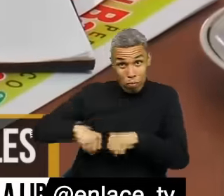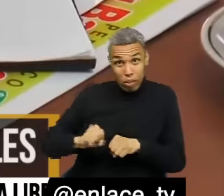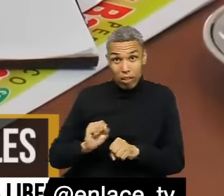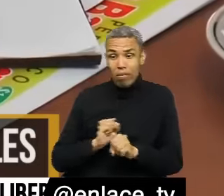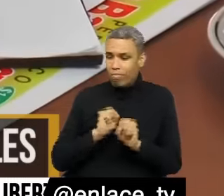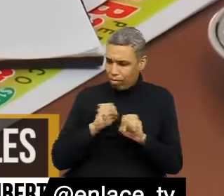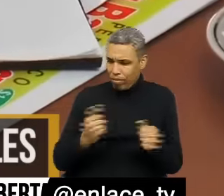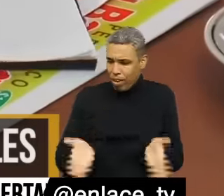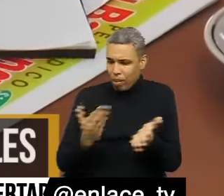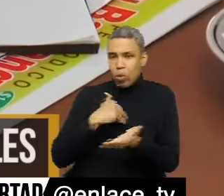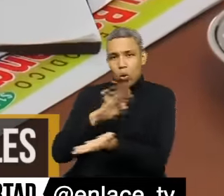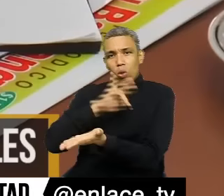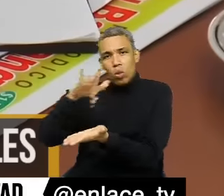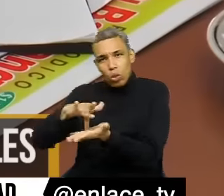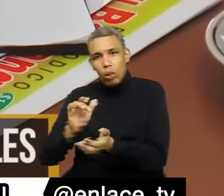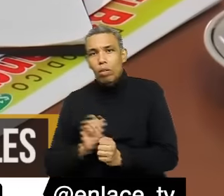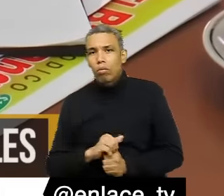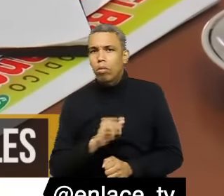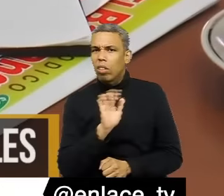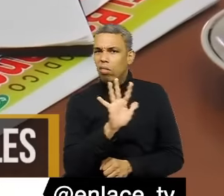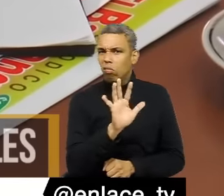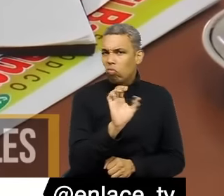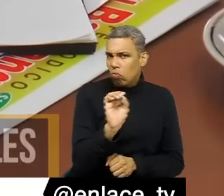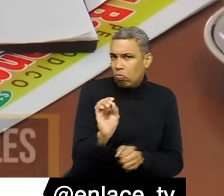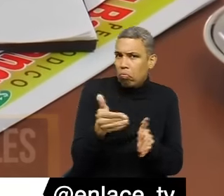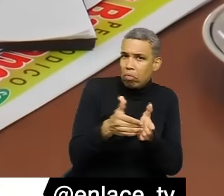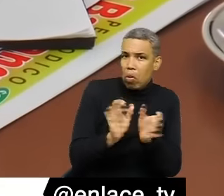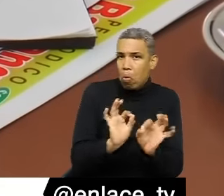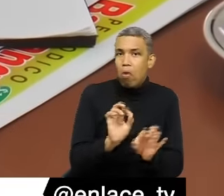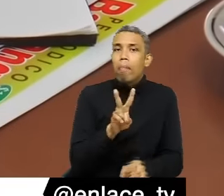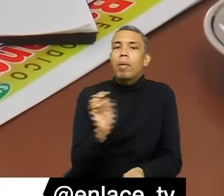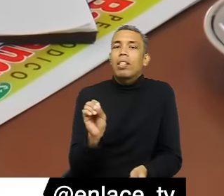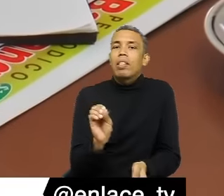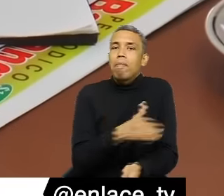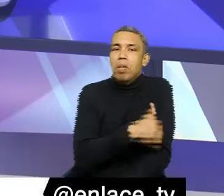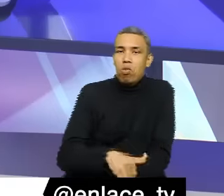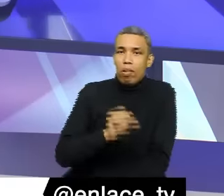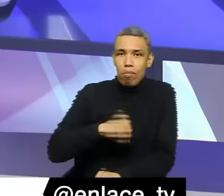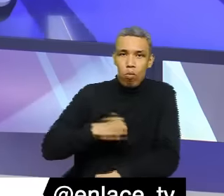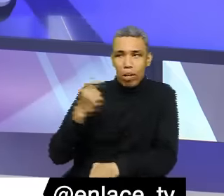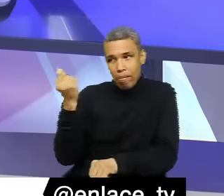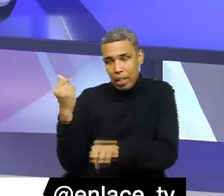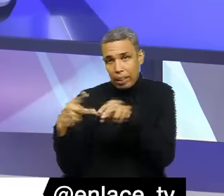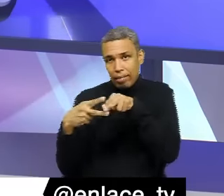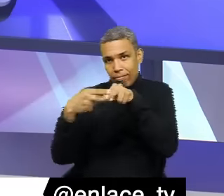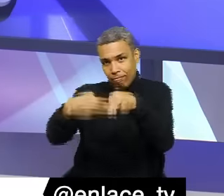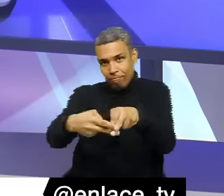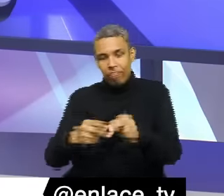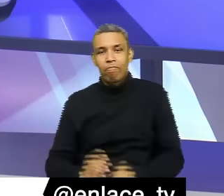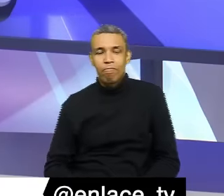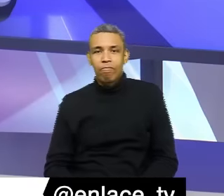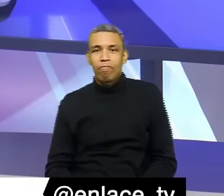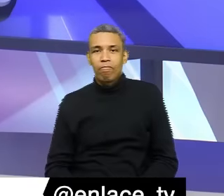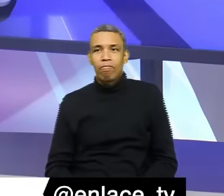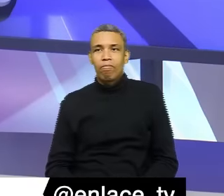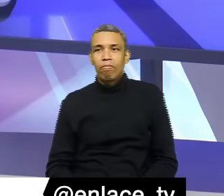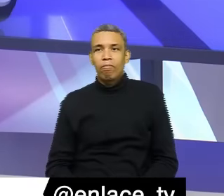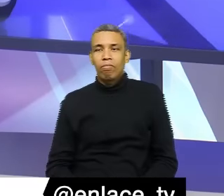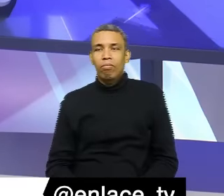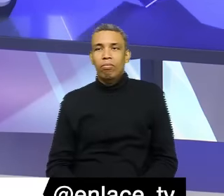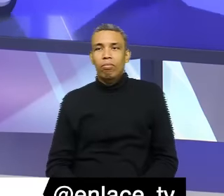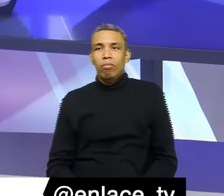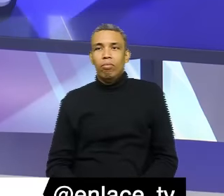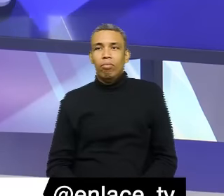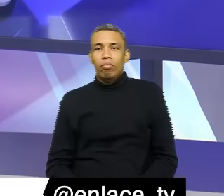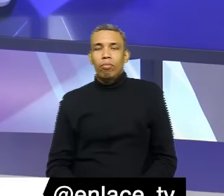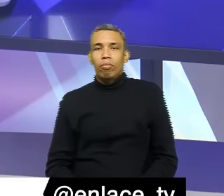iniciativas que oscilan entre los 500 mil pesos y 20 millones de pesos. La empresa social del estado de Barranca Bermeja